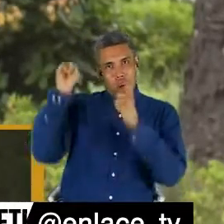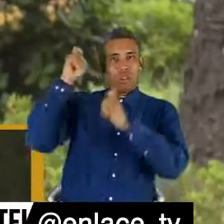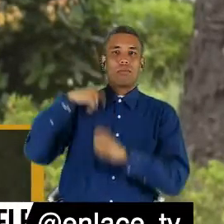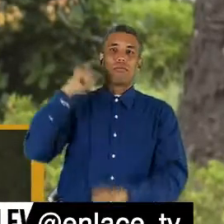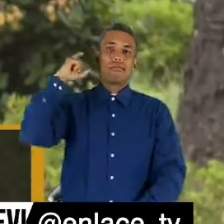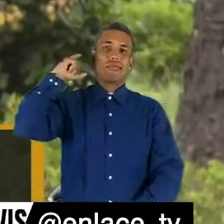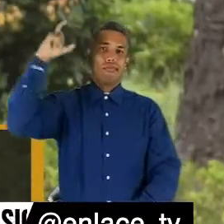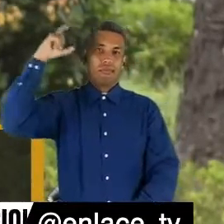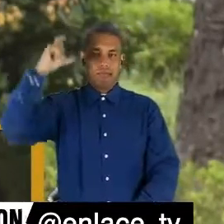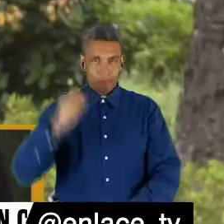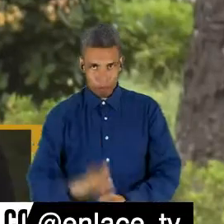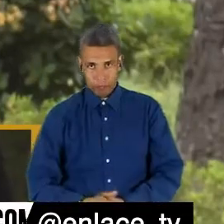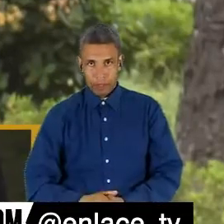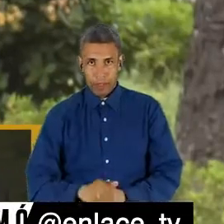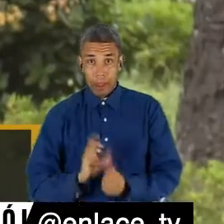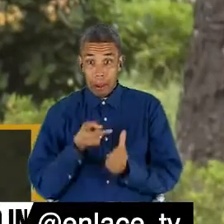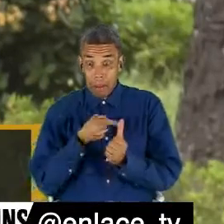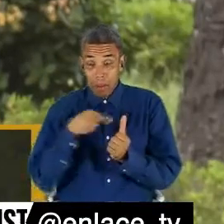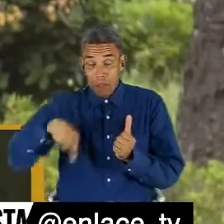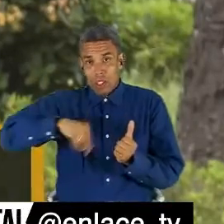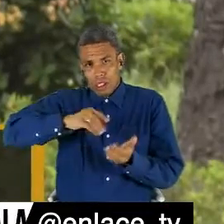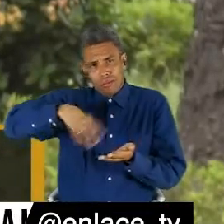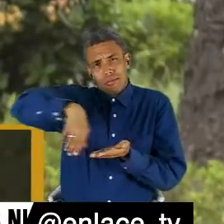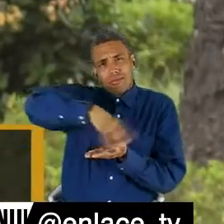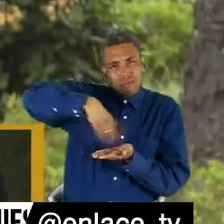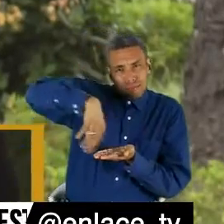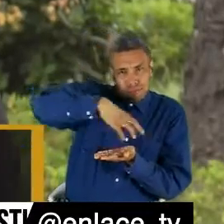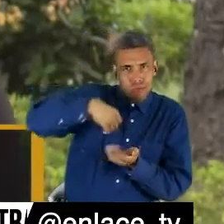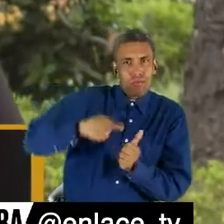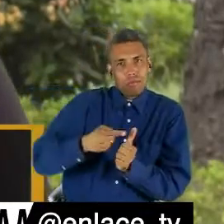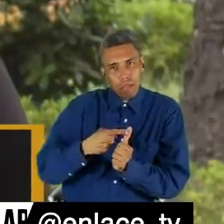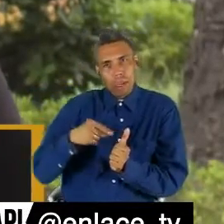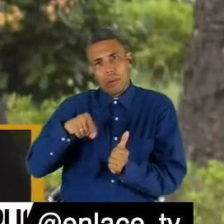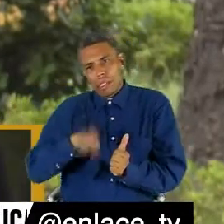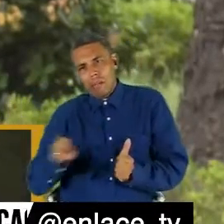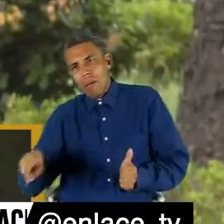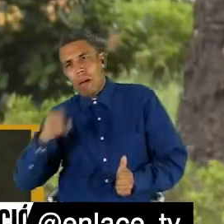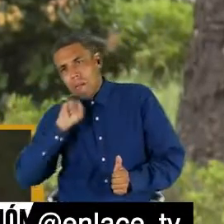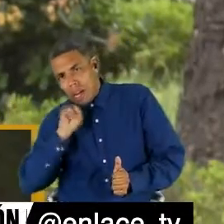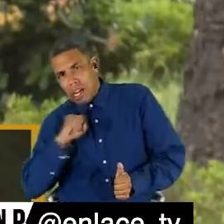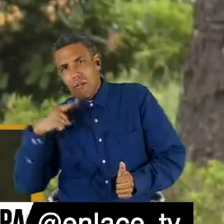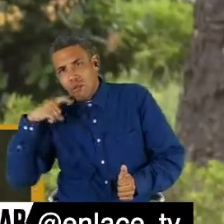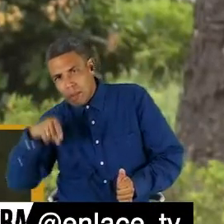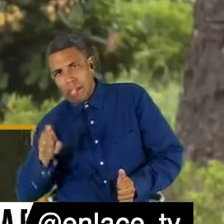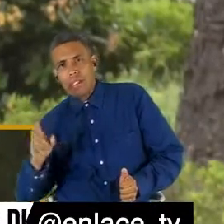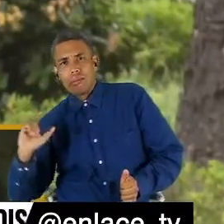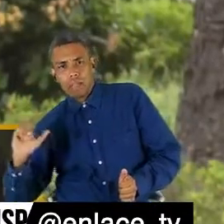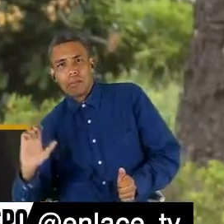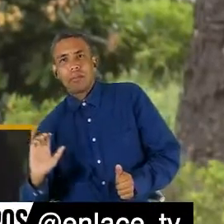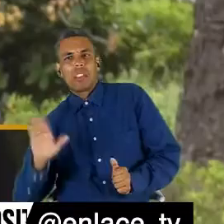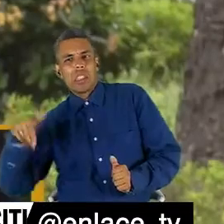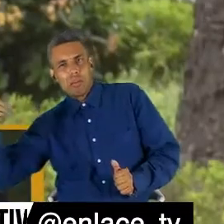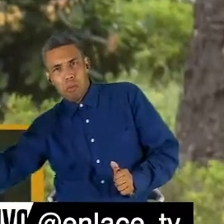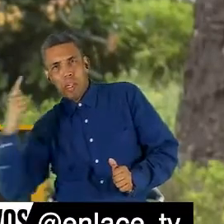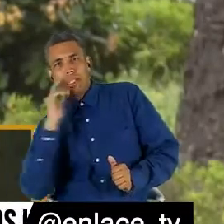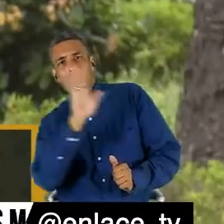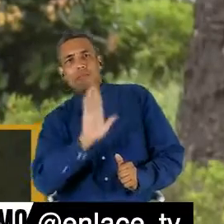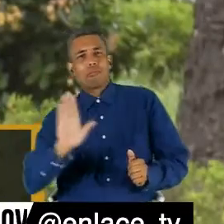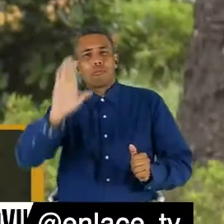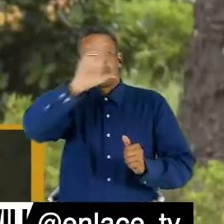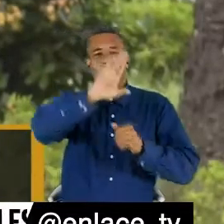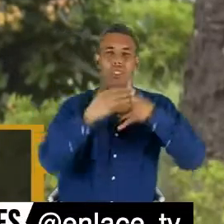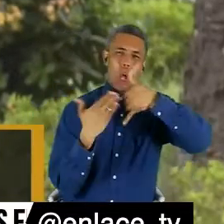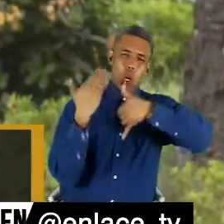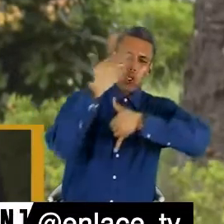primera zona colombiana en recibir mi música, ya después vienen las capitales de Colombia como lo son Bogotá y Medellín y seguiremos expandiendo